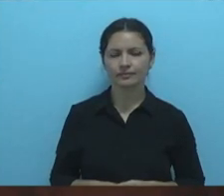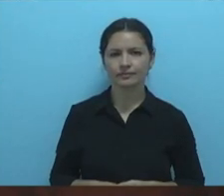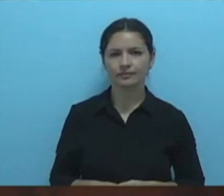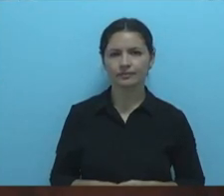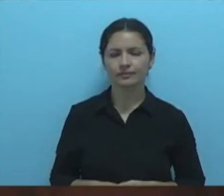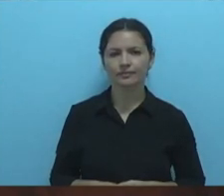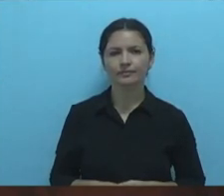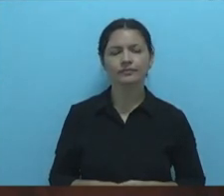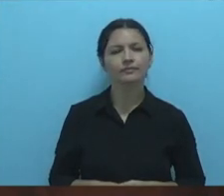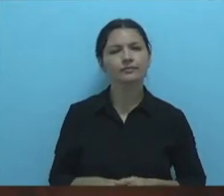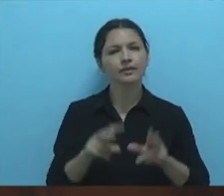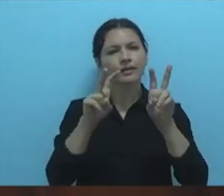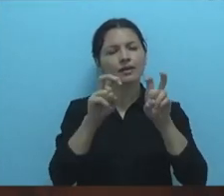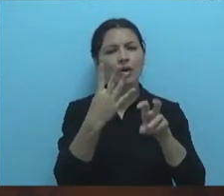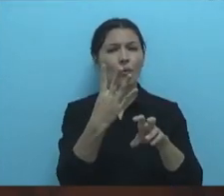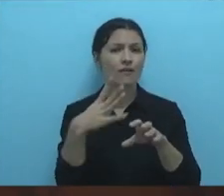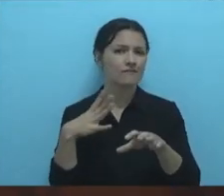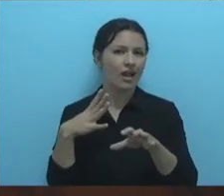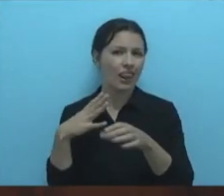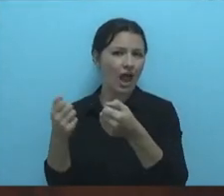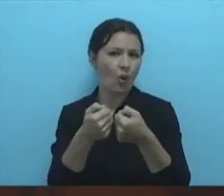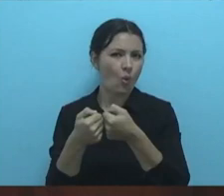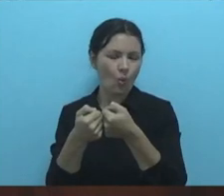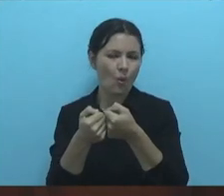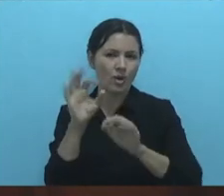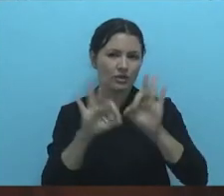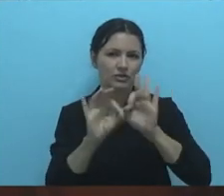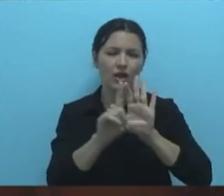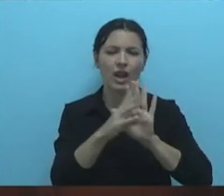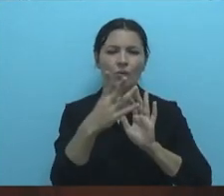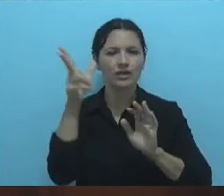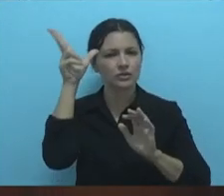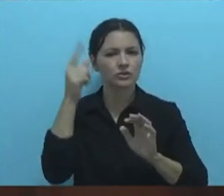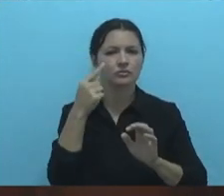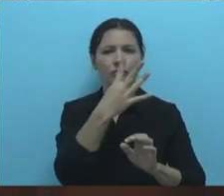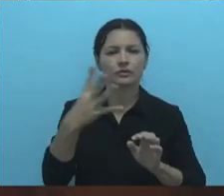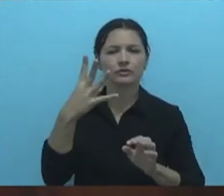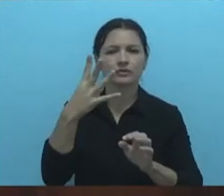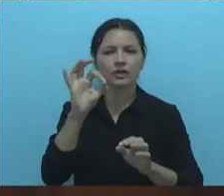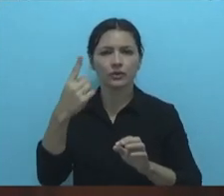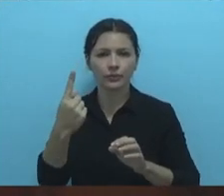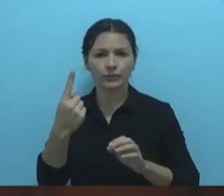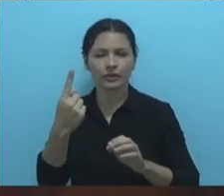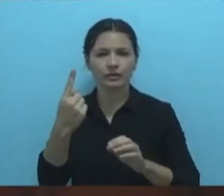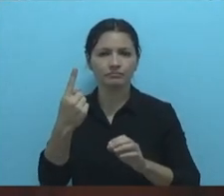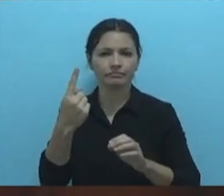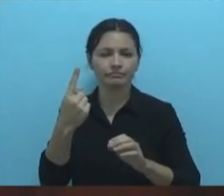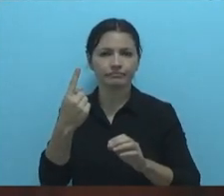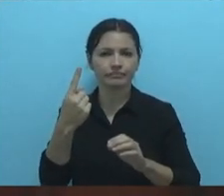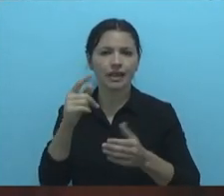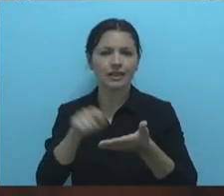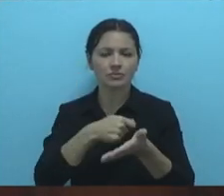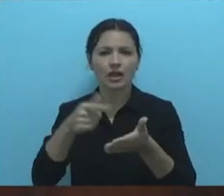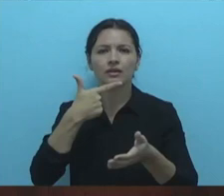la preferencia número 4 no cuenta con dictamen que es el proyecto de ley 48.401 de la